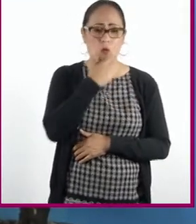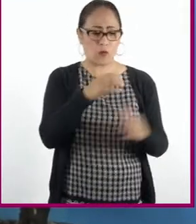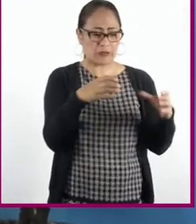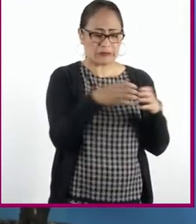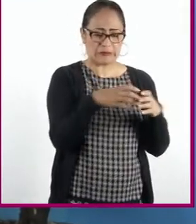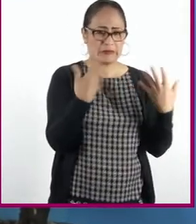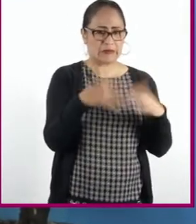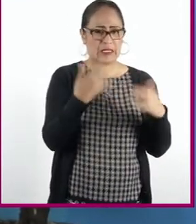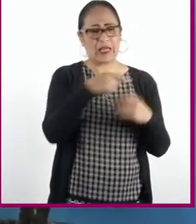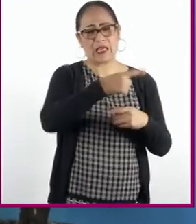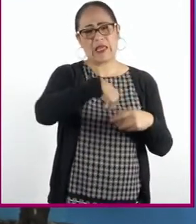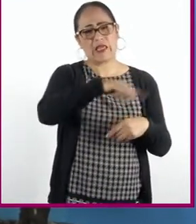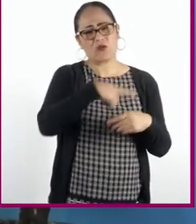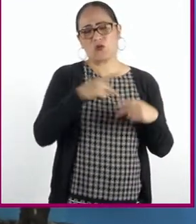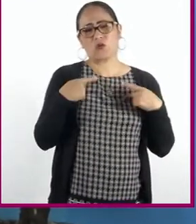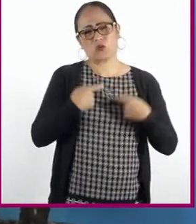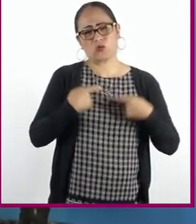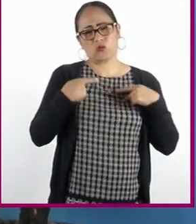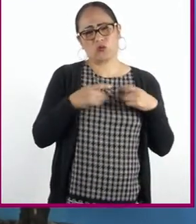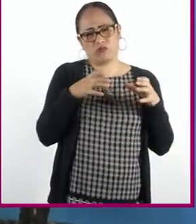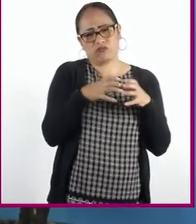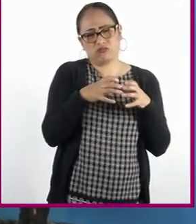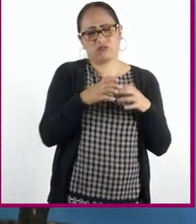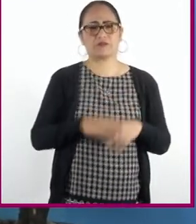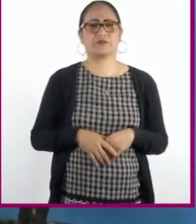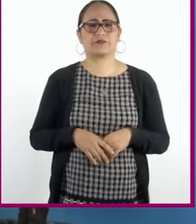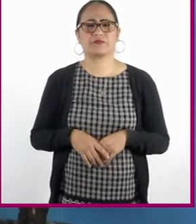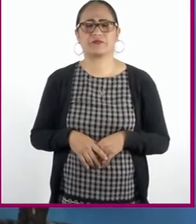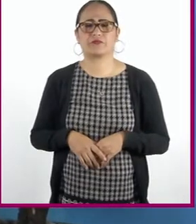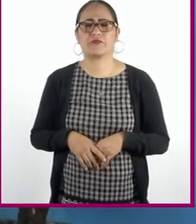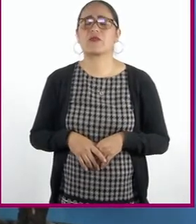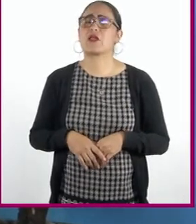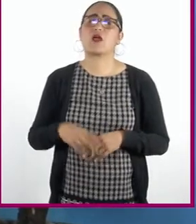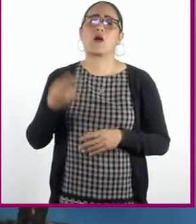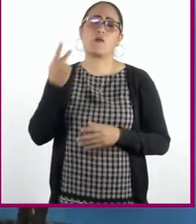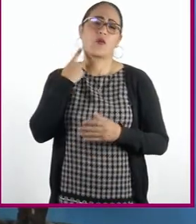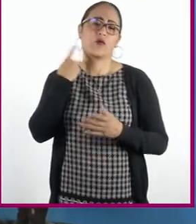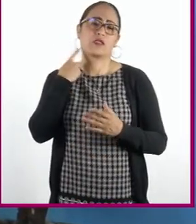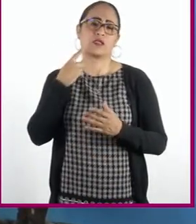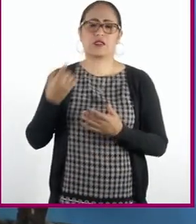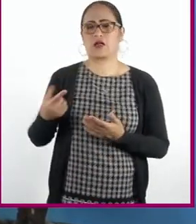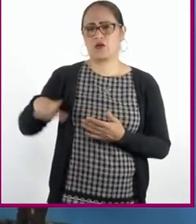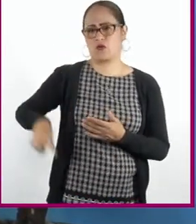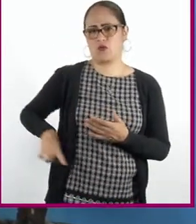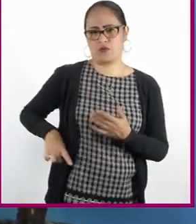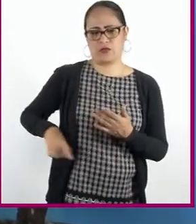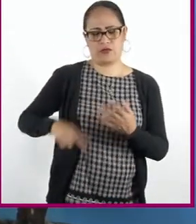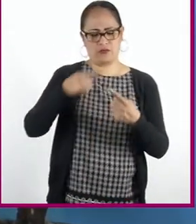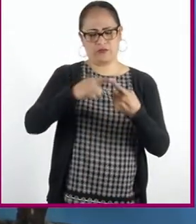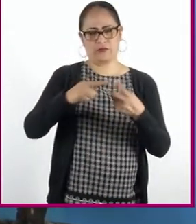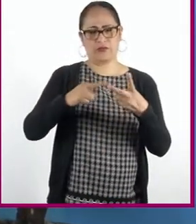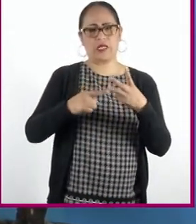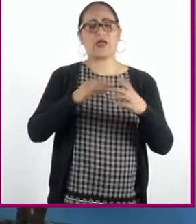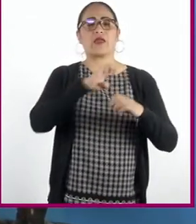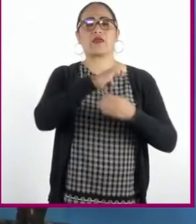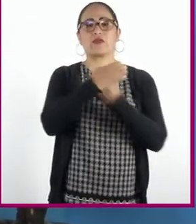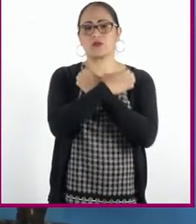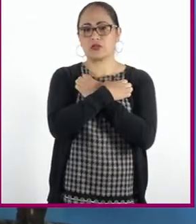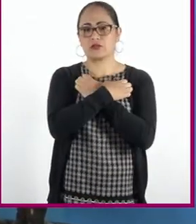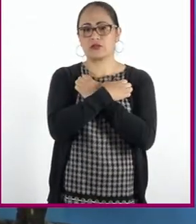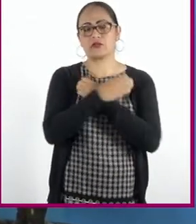sociedad. Prácticamente todas las esferas de la política gubernamental, desde la educación hasta la salud